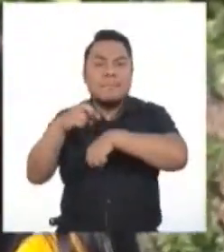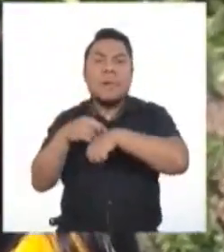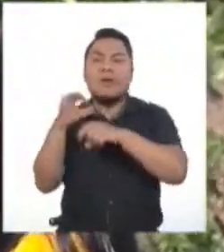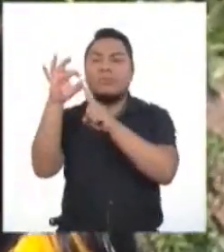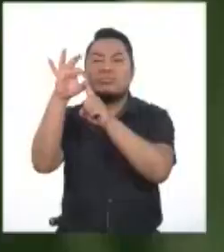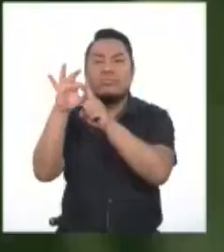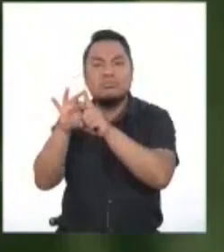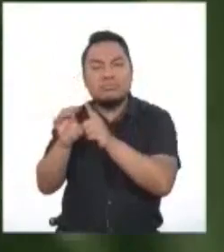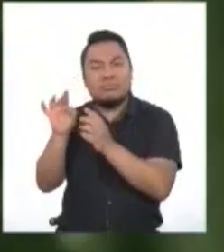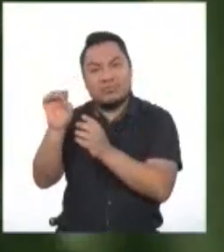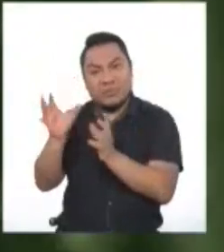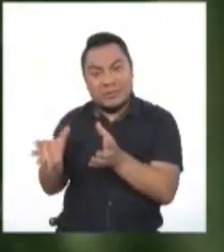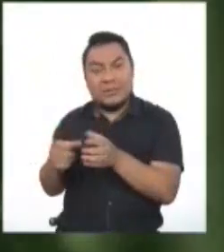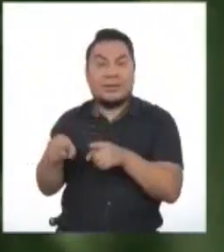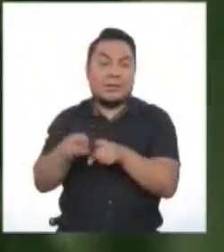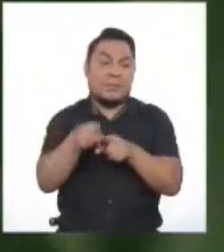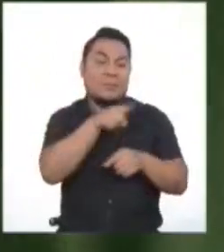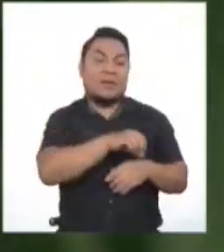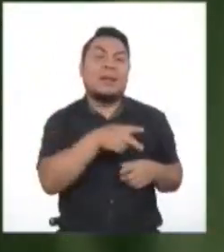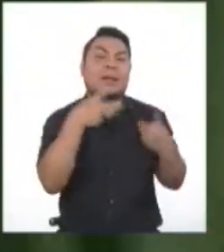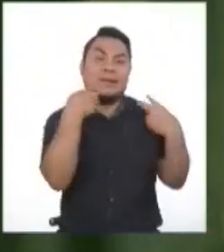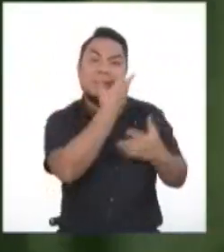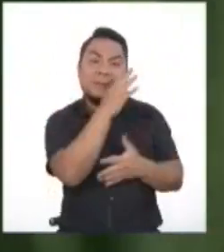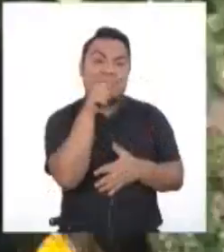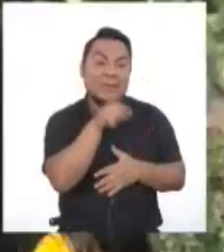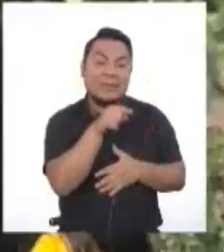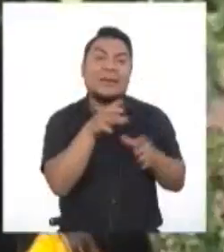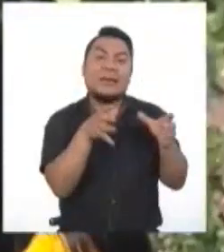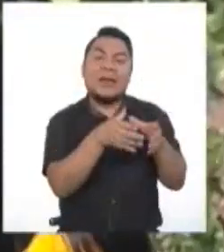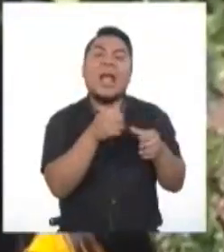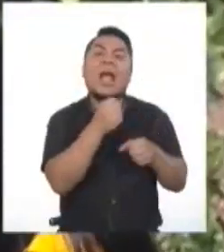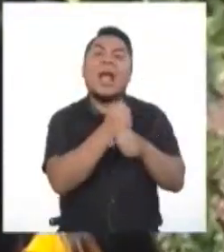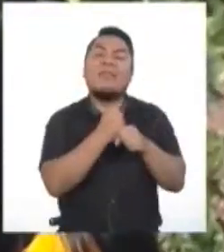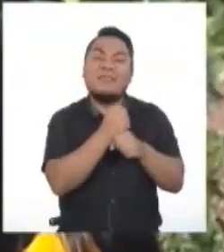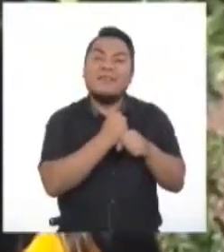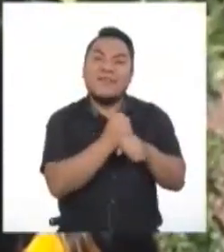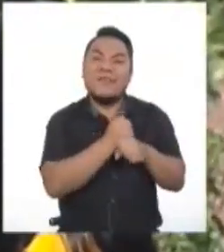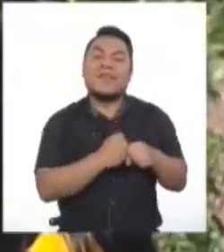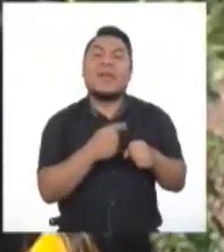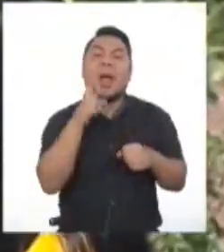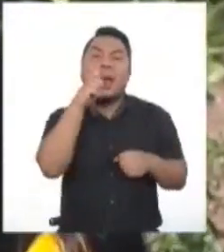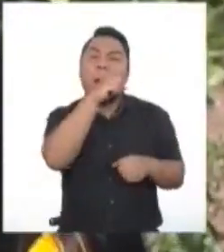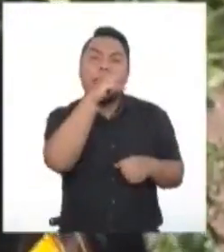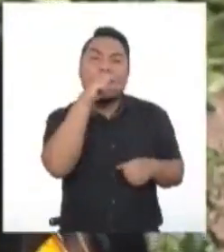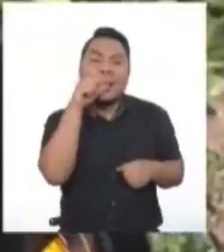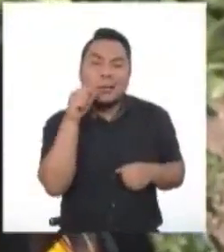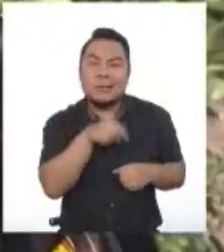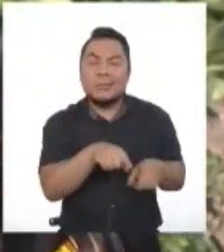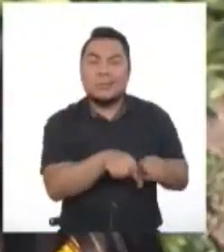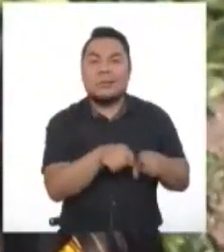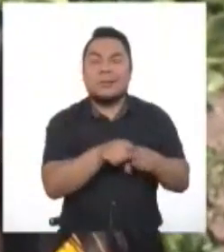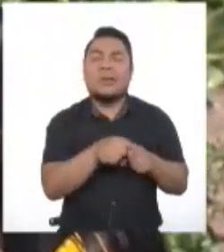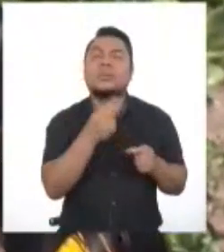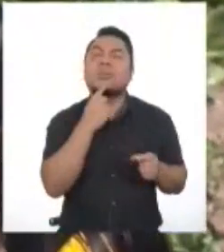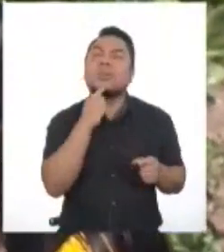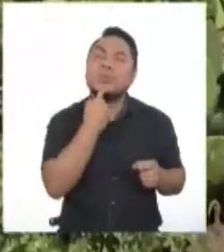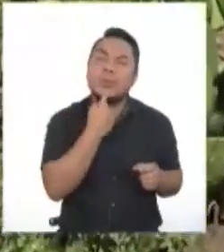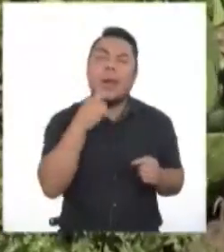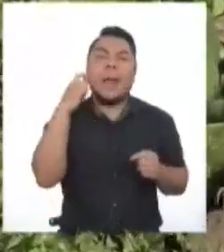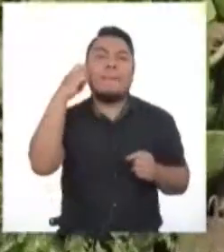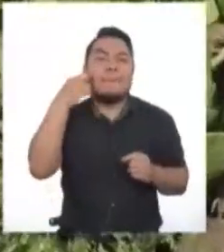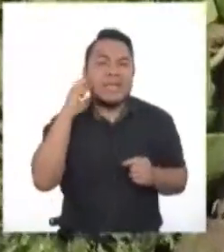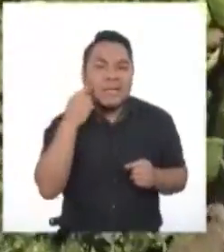andinos, y también la parte selva, donde que se produce pues el café, el cacao y los frutales como los cítricos y como la